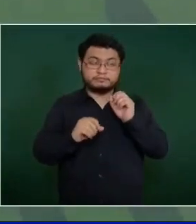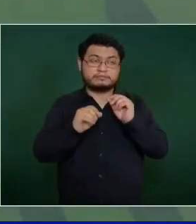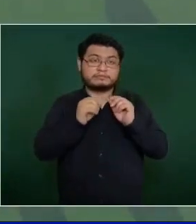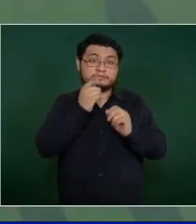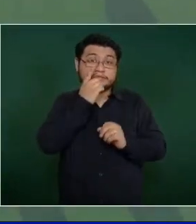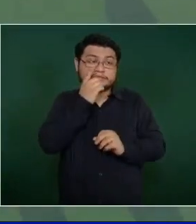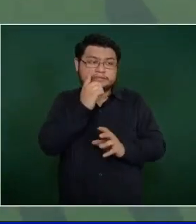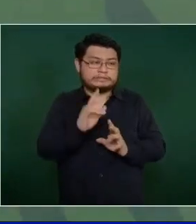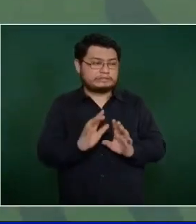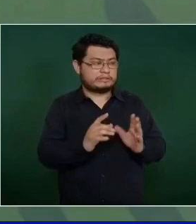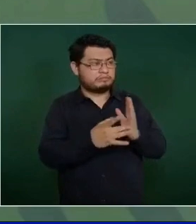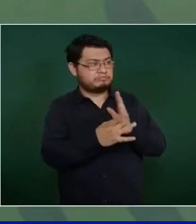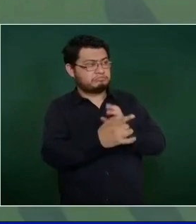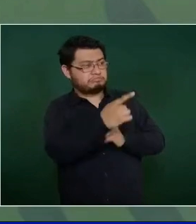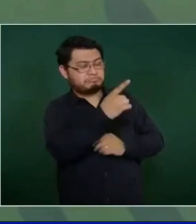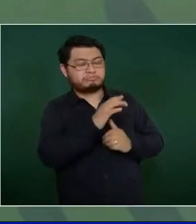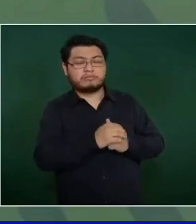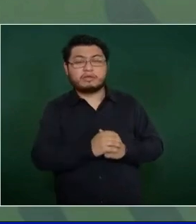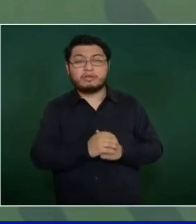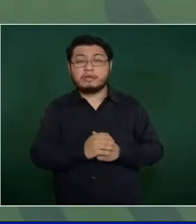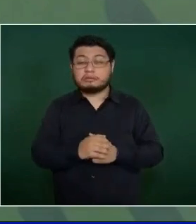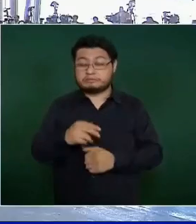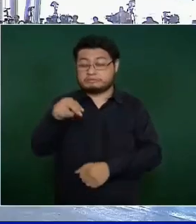una nieta, bisnieta